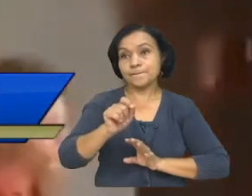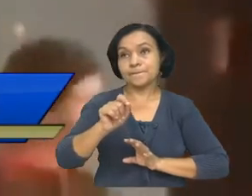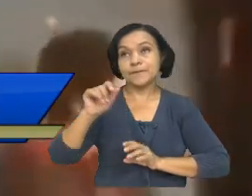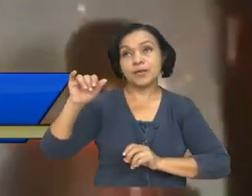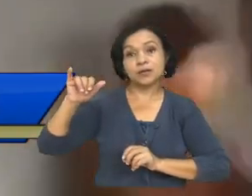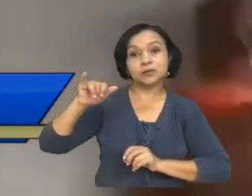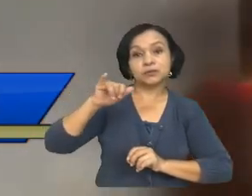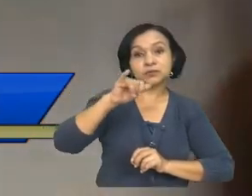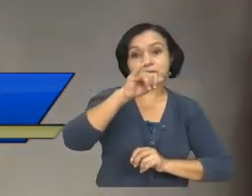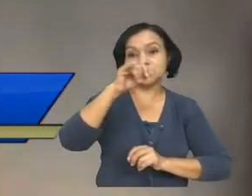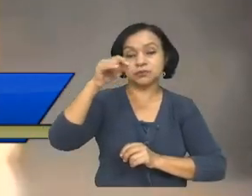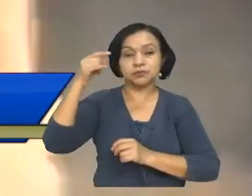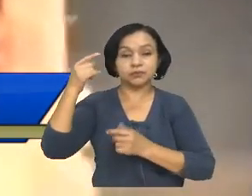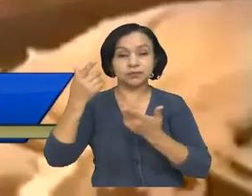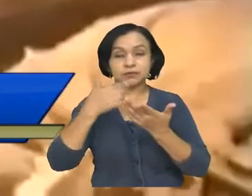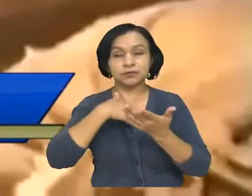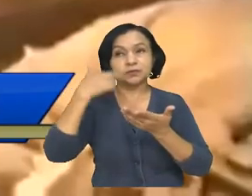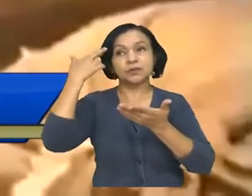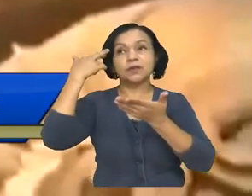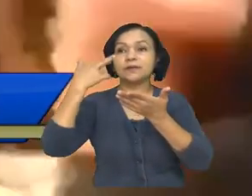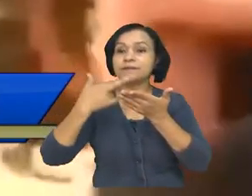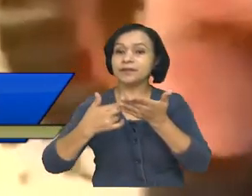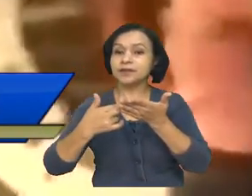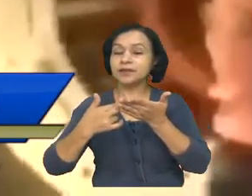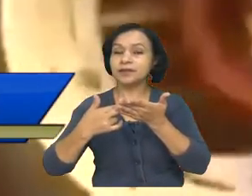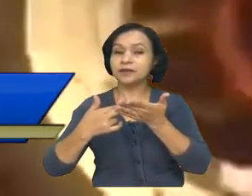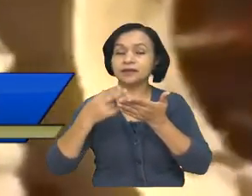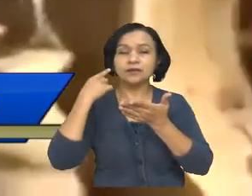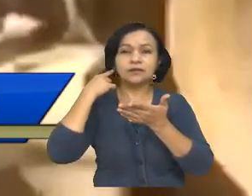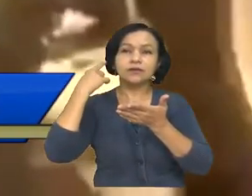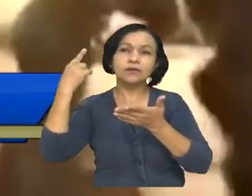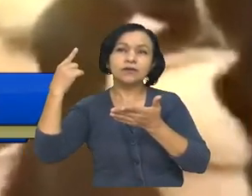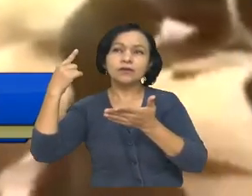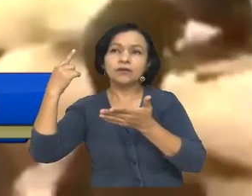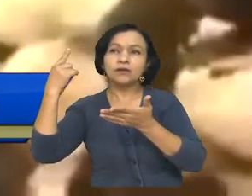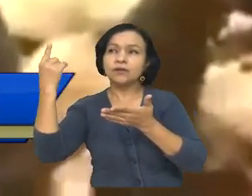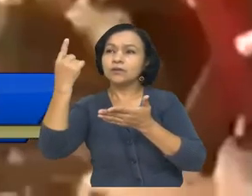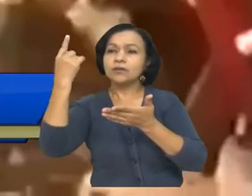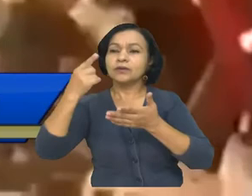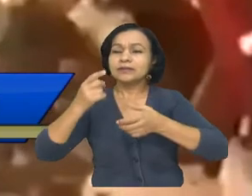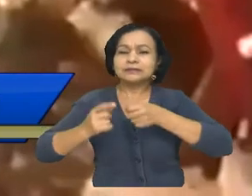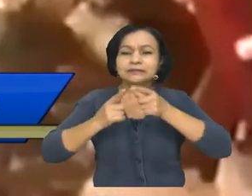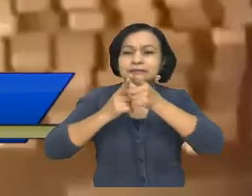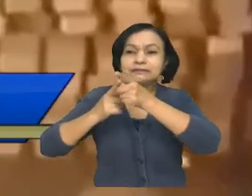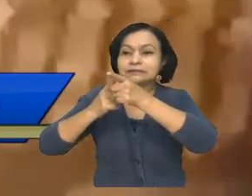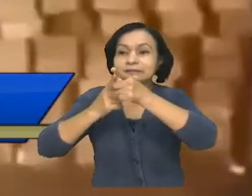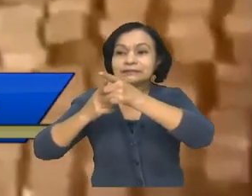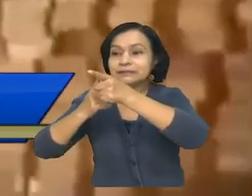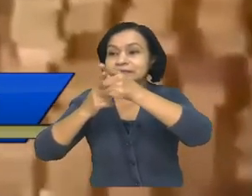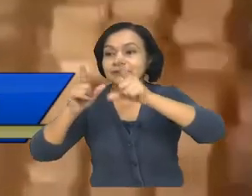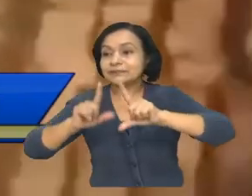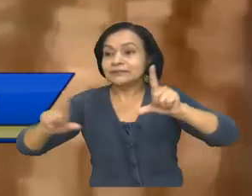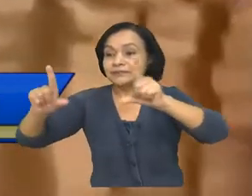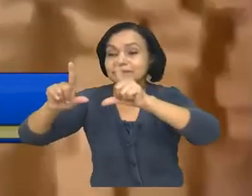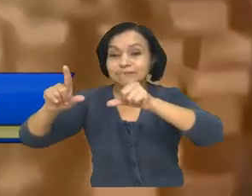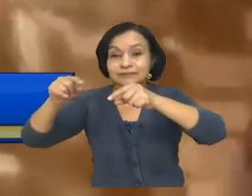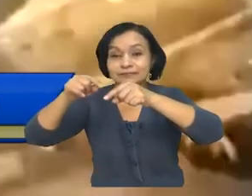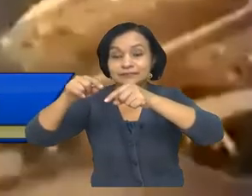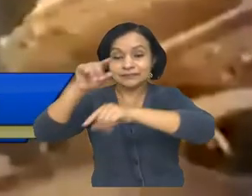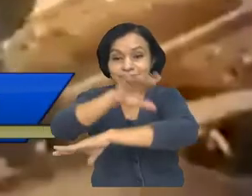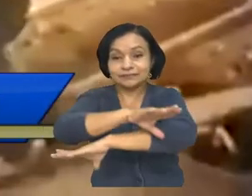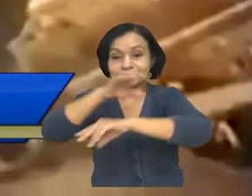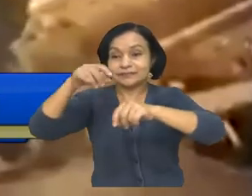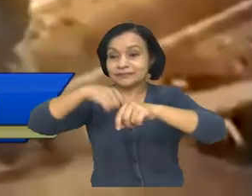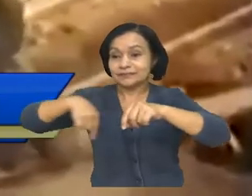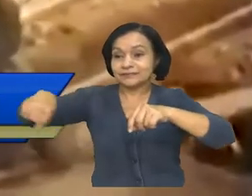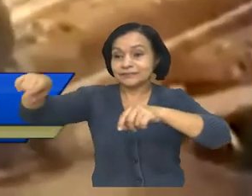aviones, los helicópteros, yo me recuerdo que cuando se oía un ruido de un helicóptero, yo salía corriendo a la plaza, porque era una plaza en Jinotega.